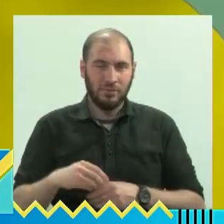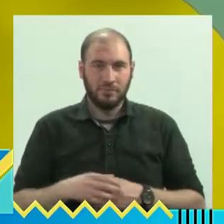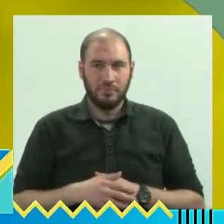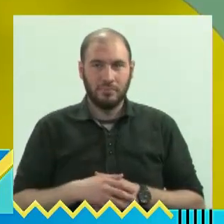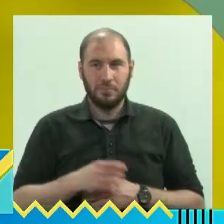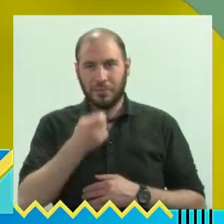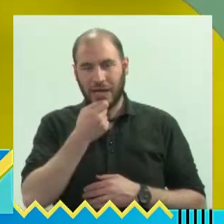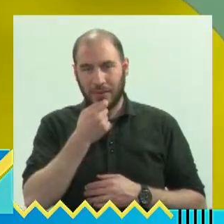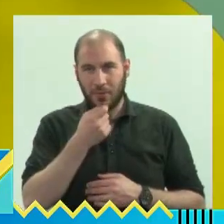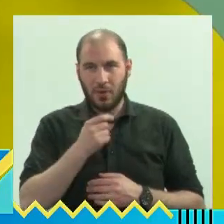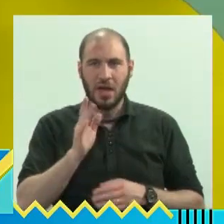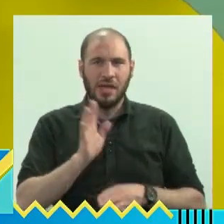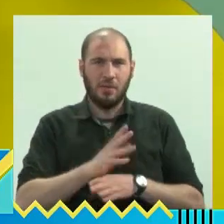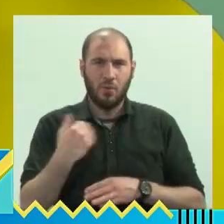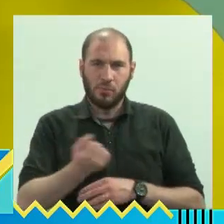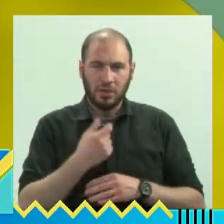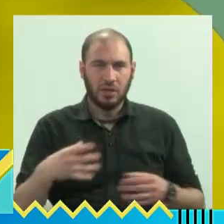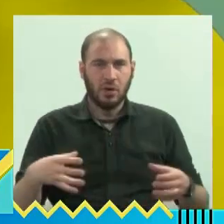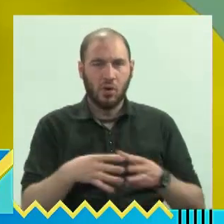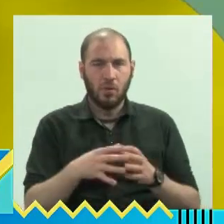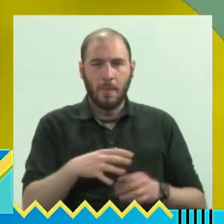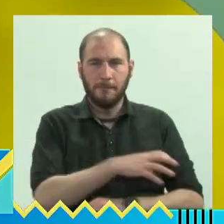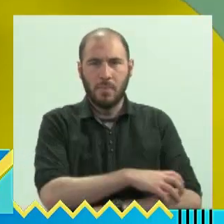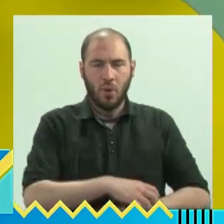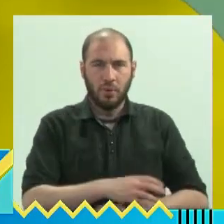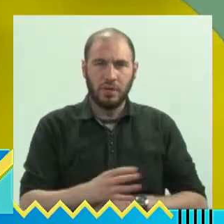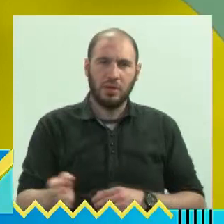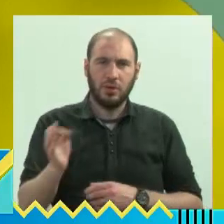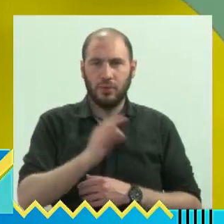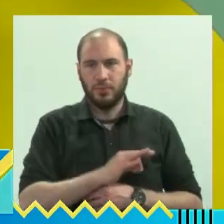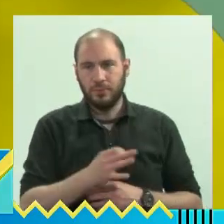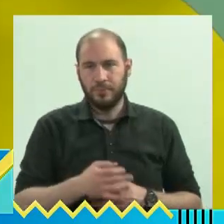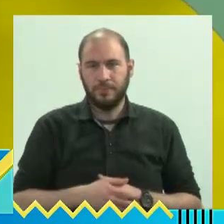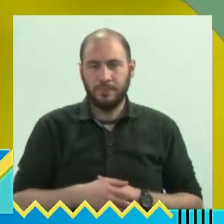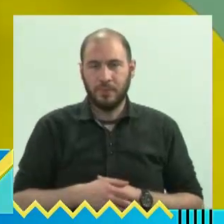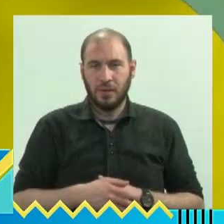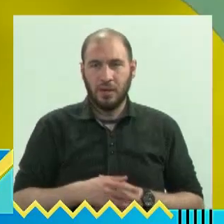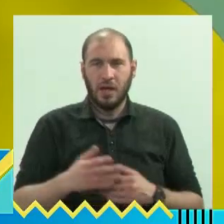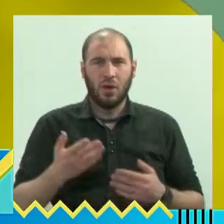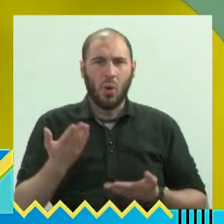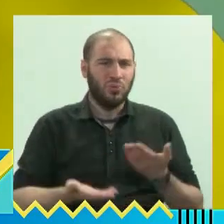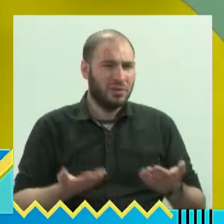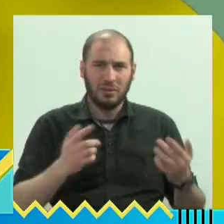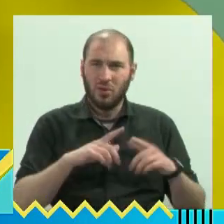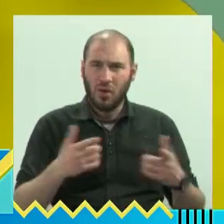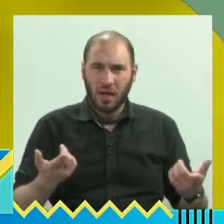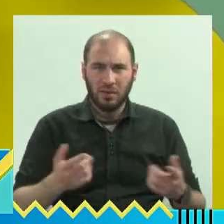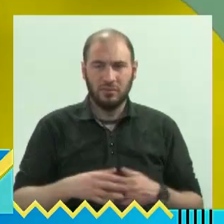no sé, ser representativo de un sector empobrecido o que sufre injusticias,